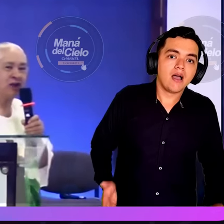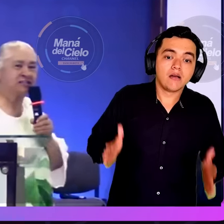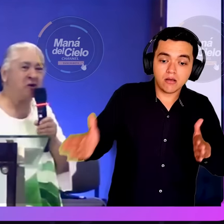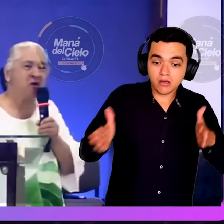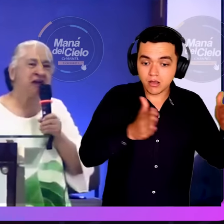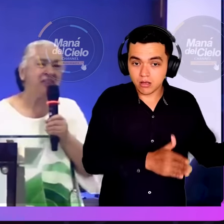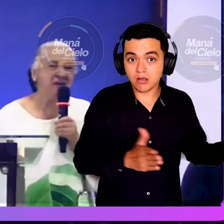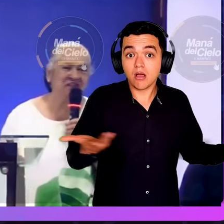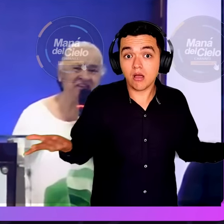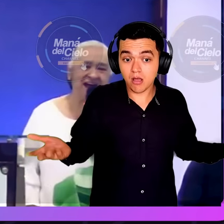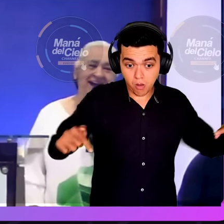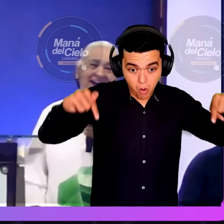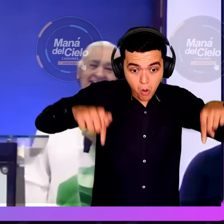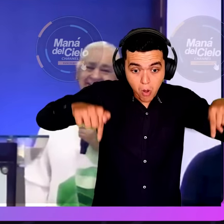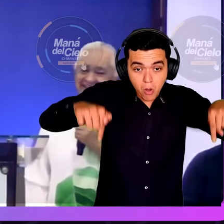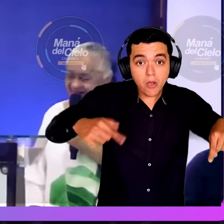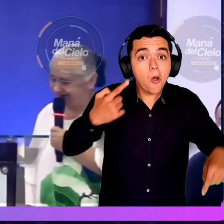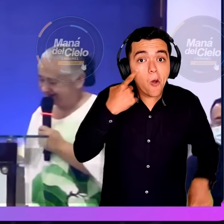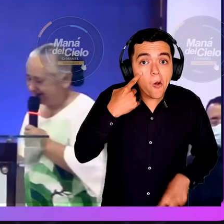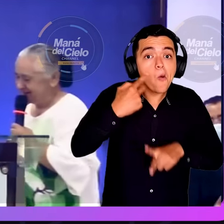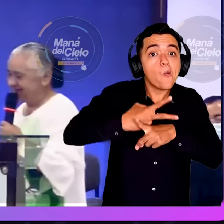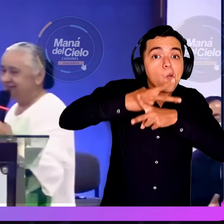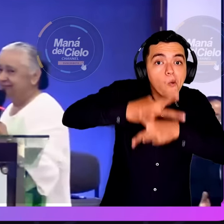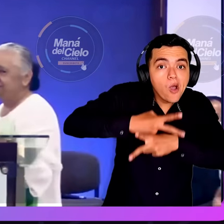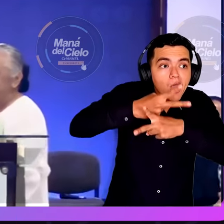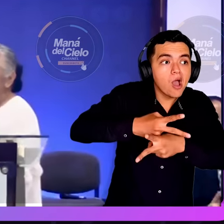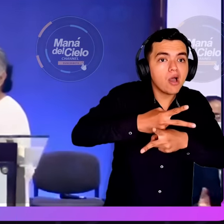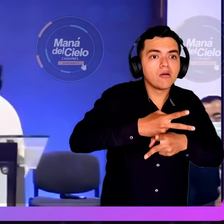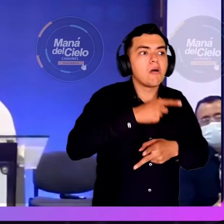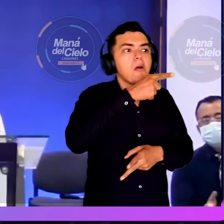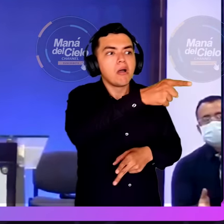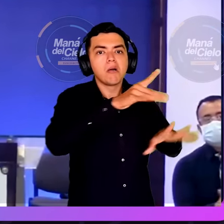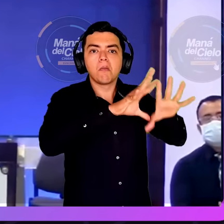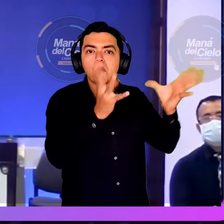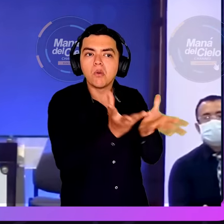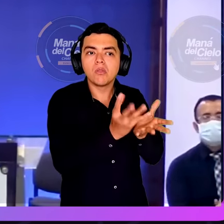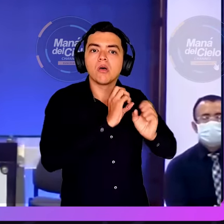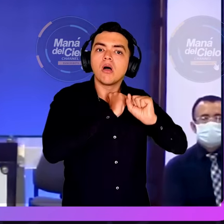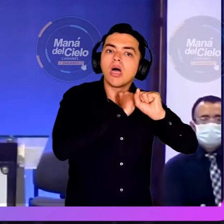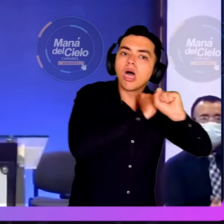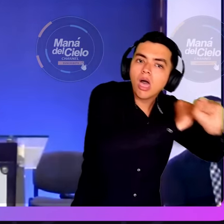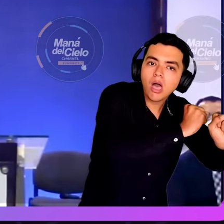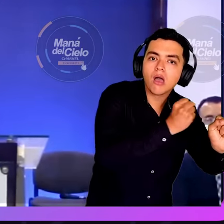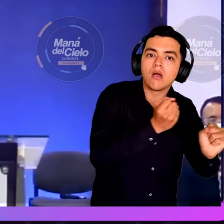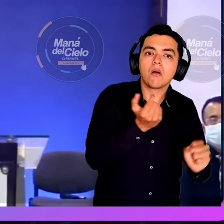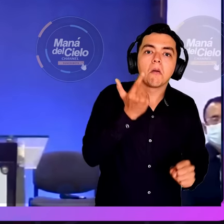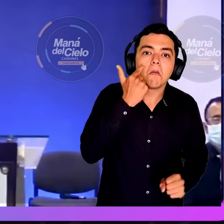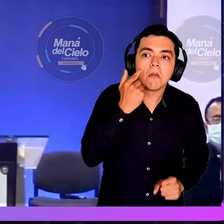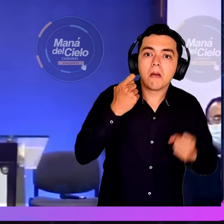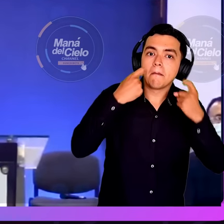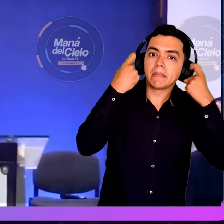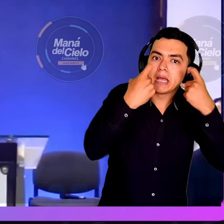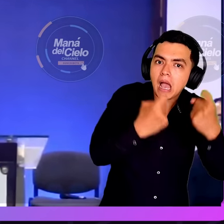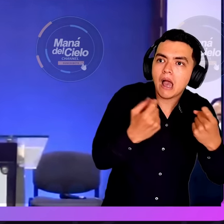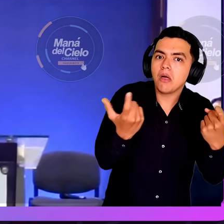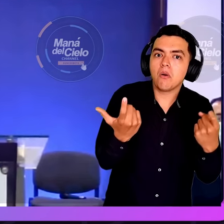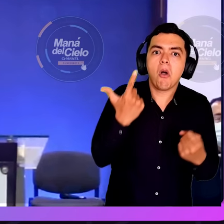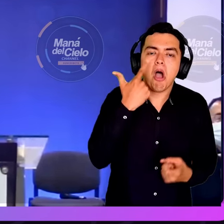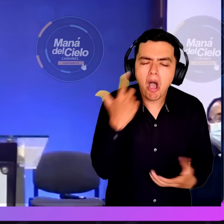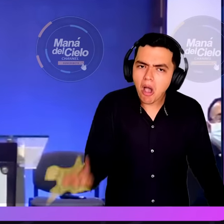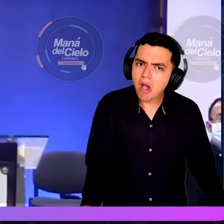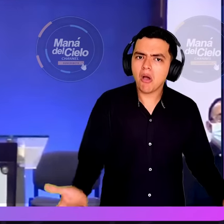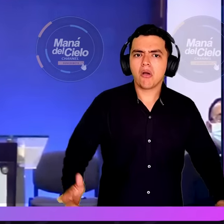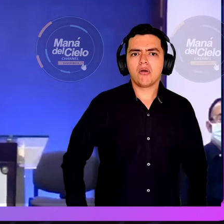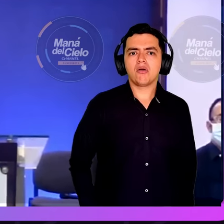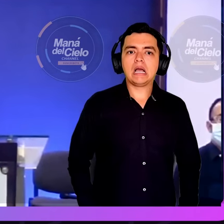cada corazón, cada vida. hermano, yo espero que en este día,